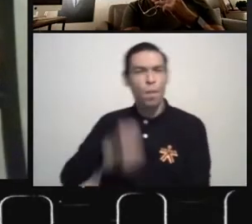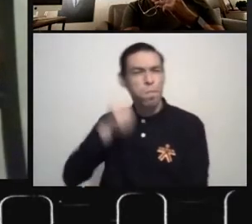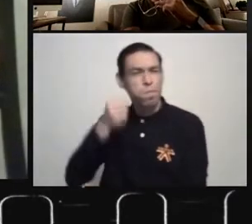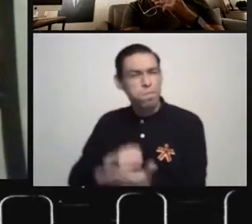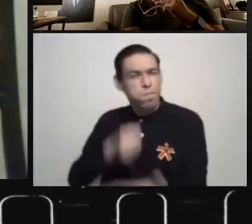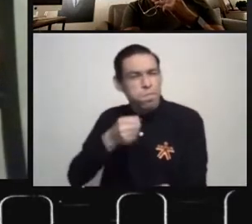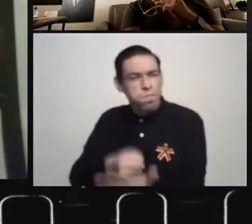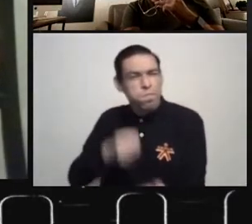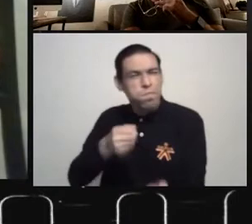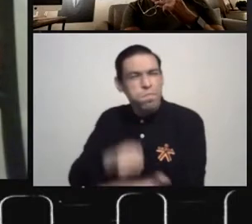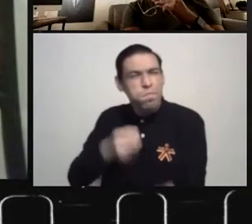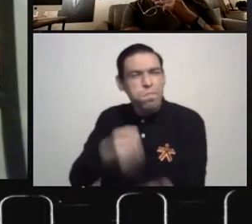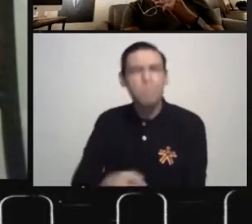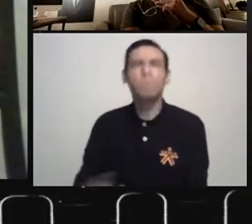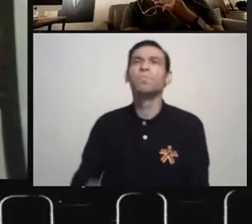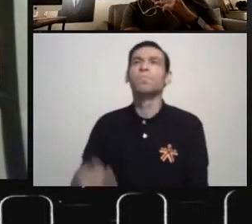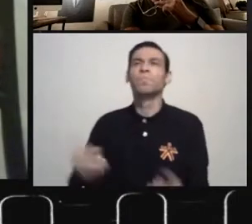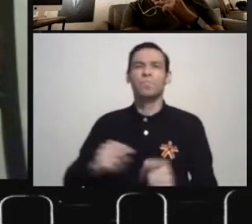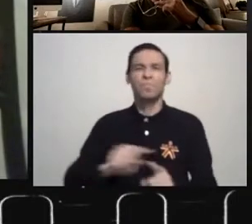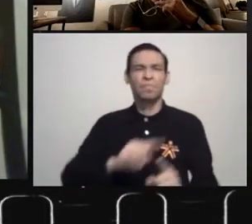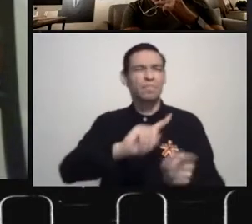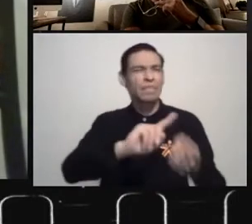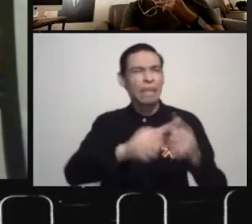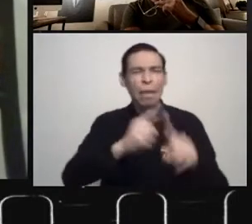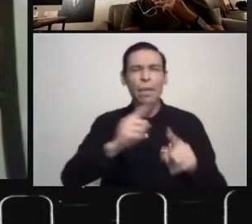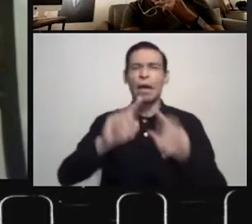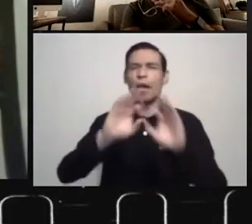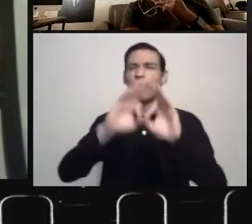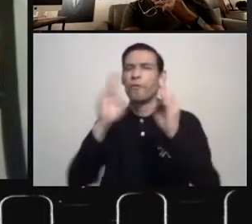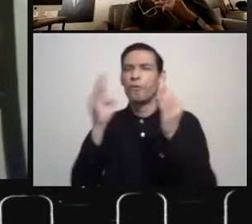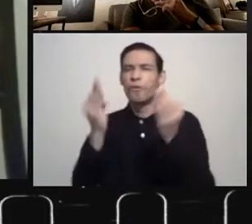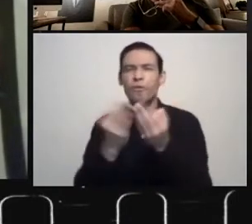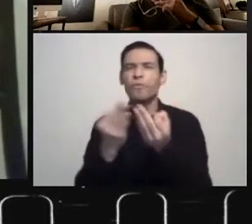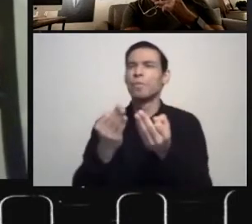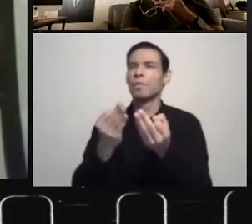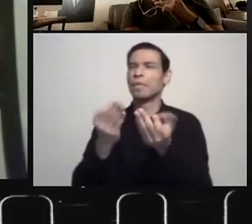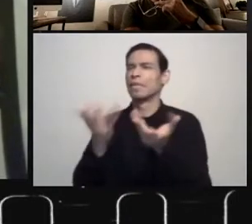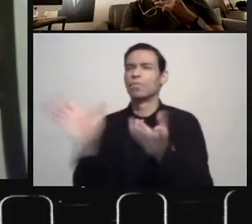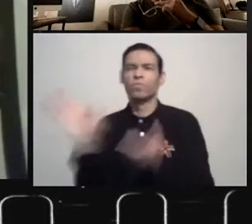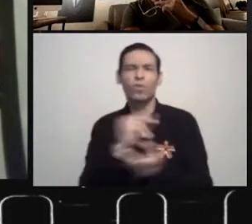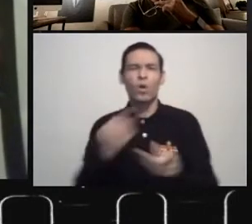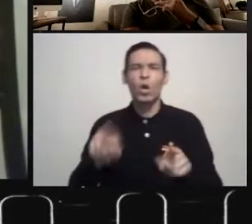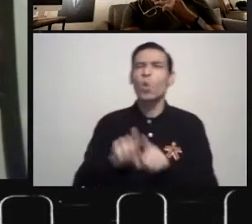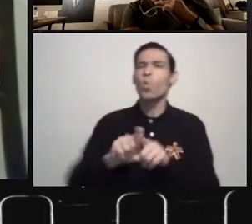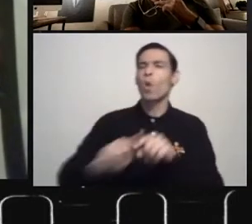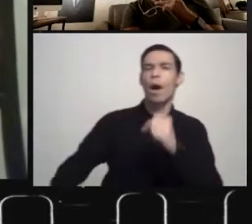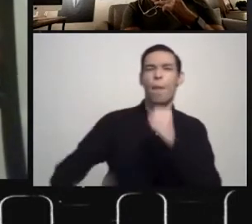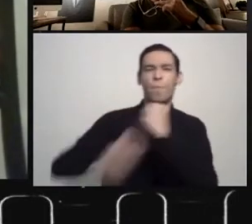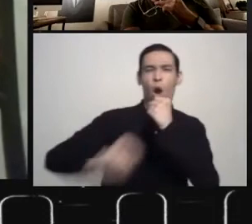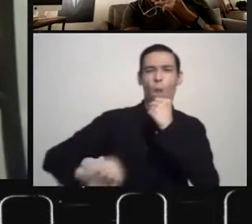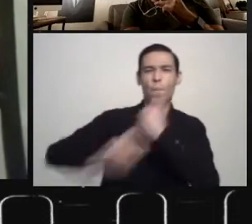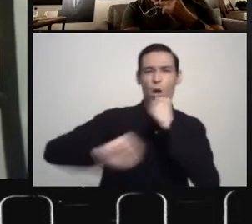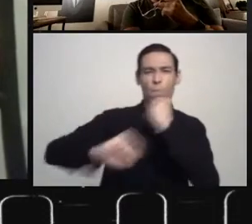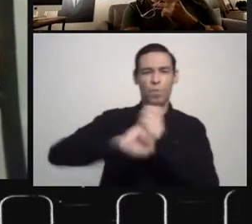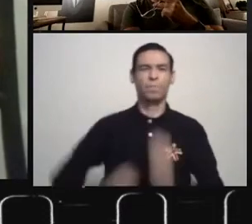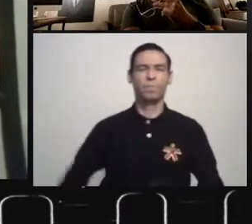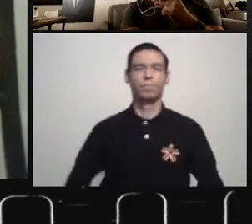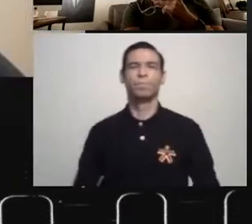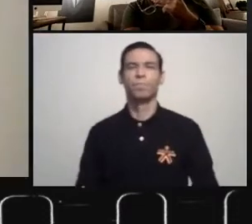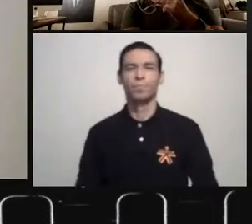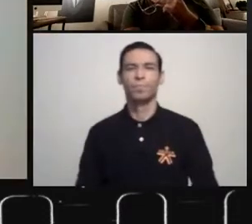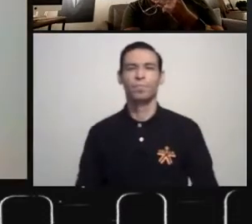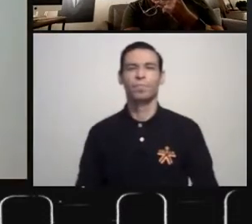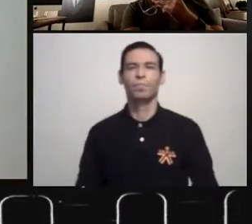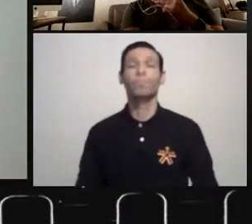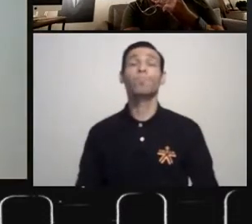mucho apoyo de los amigos, de la familia, de los seres queridos, en definitiva. Sí, excelente.